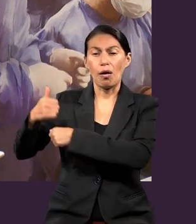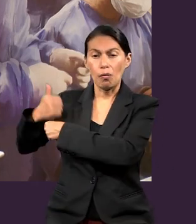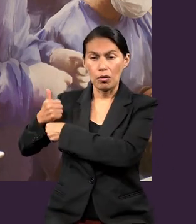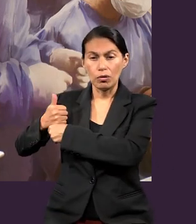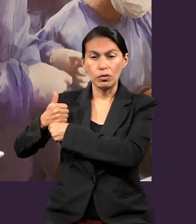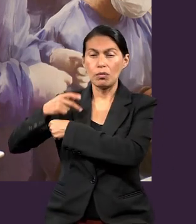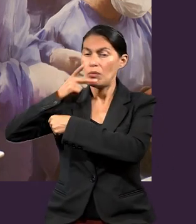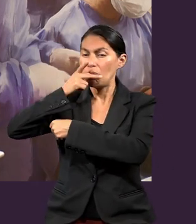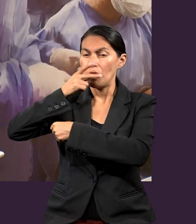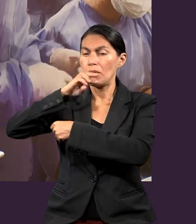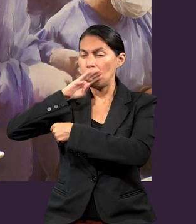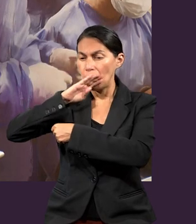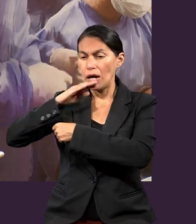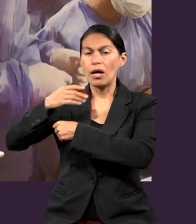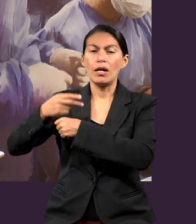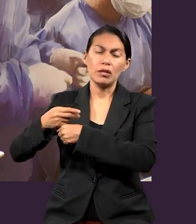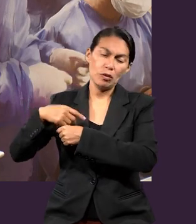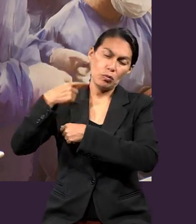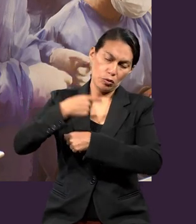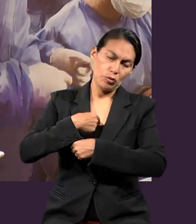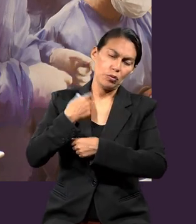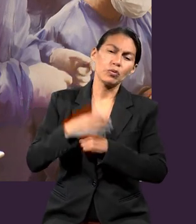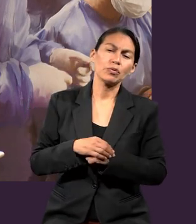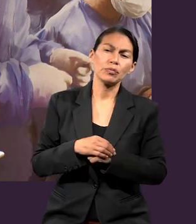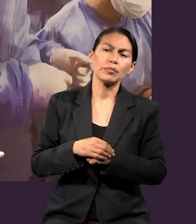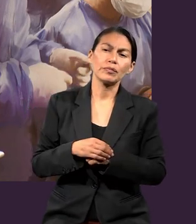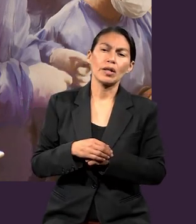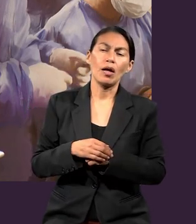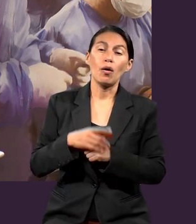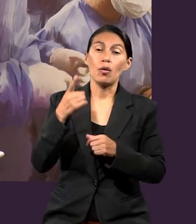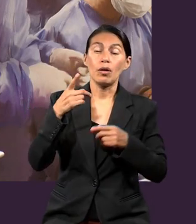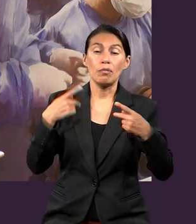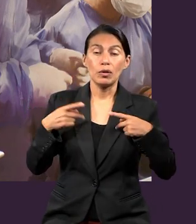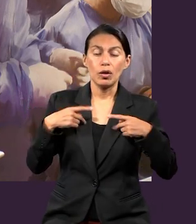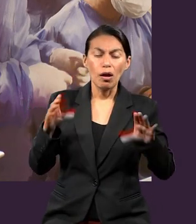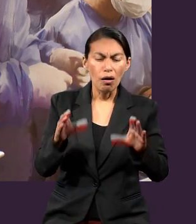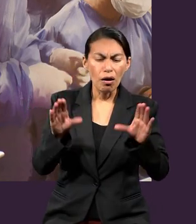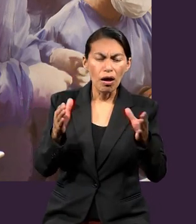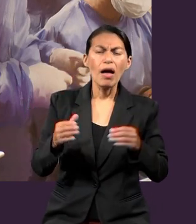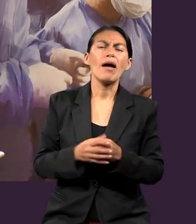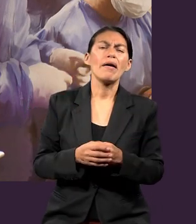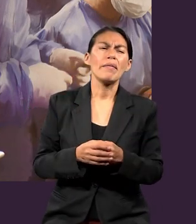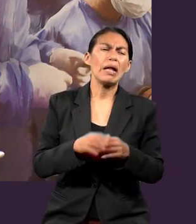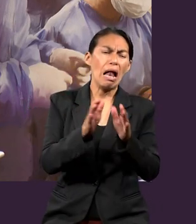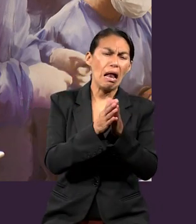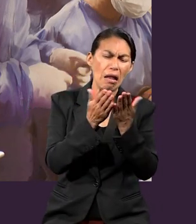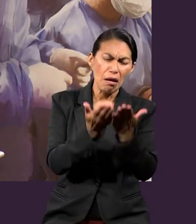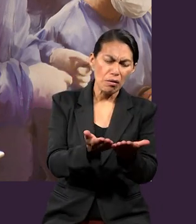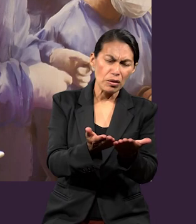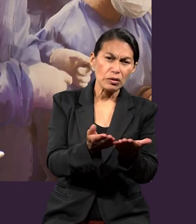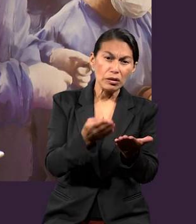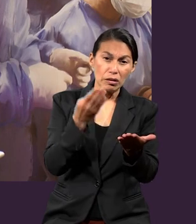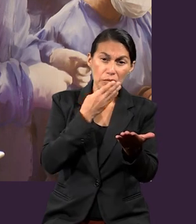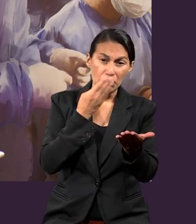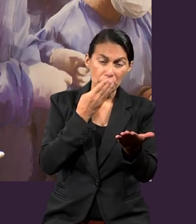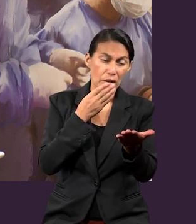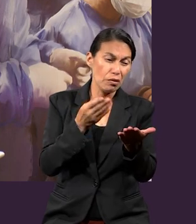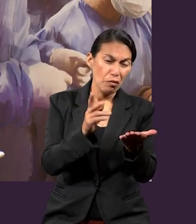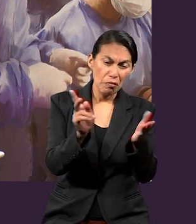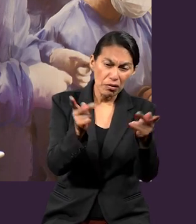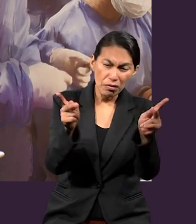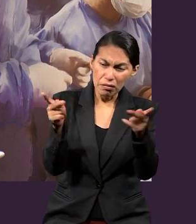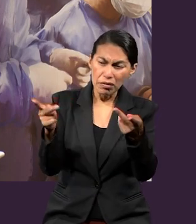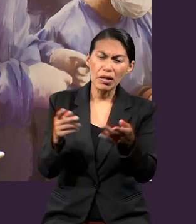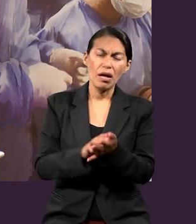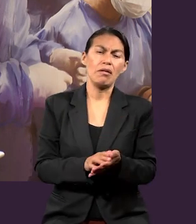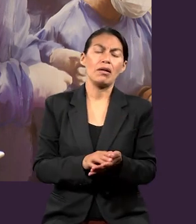Entonces, a ellos les llegó por una persona que colportaba. Entonces, una persona que compartía el mensaje por medio de los libros